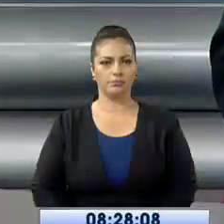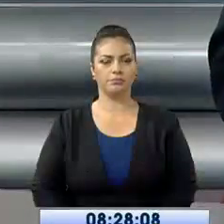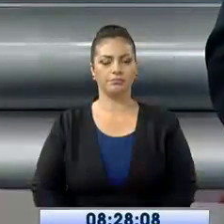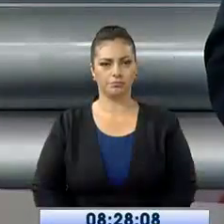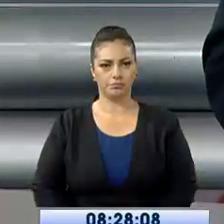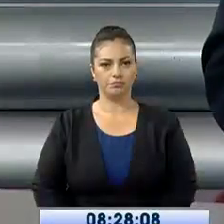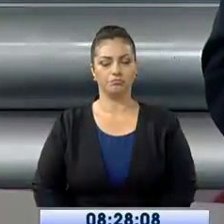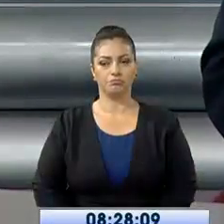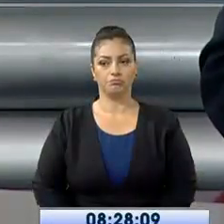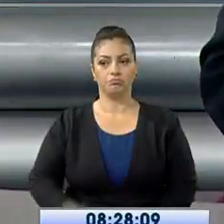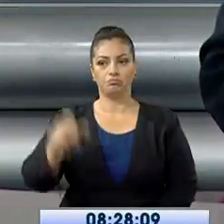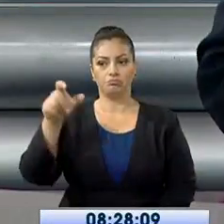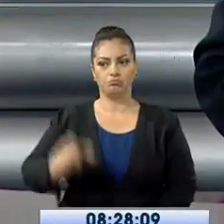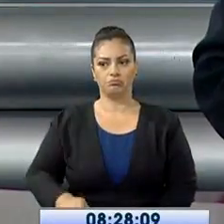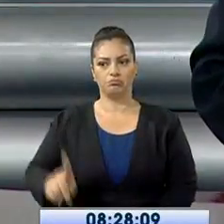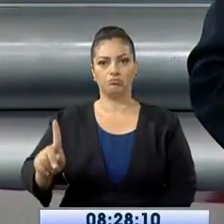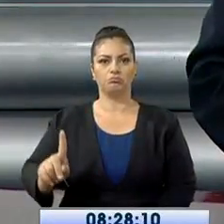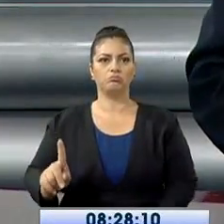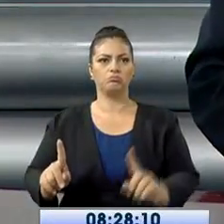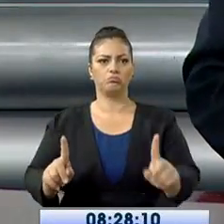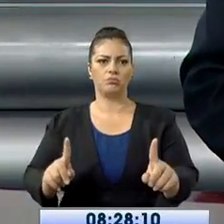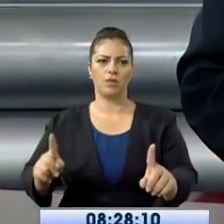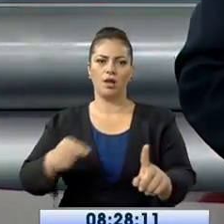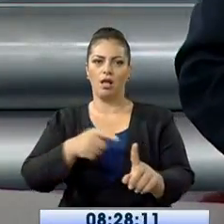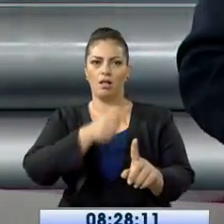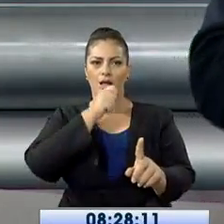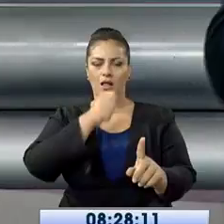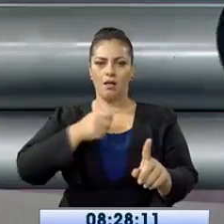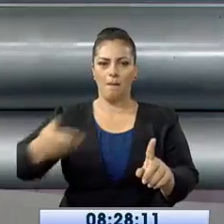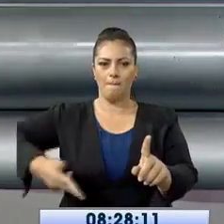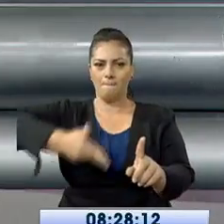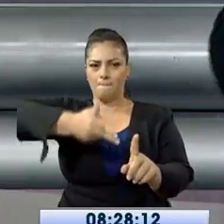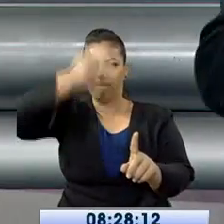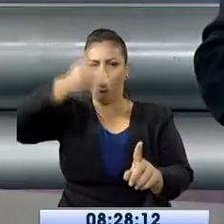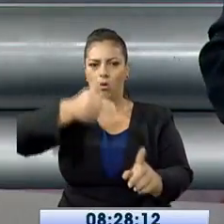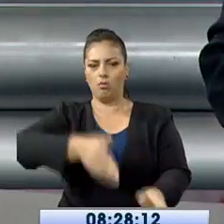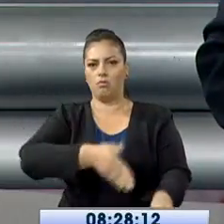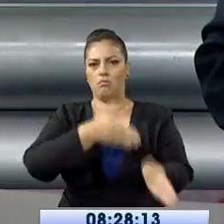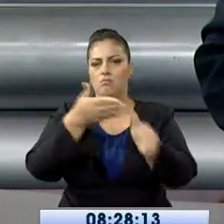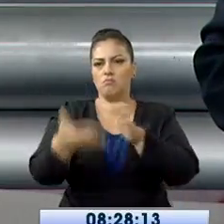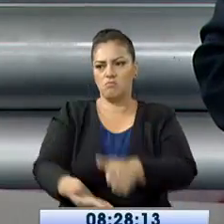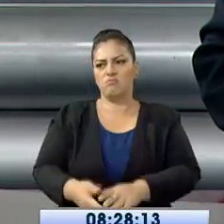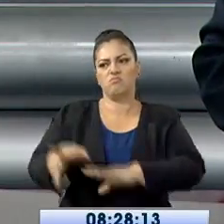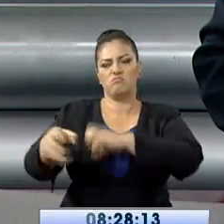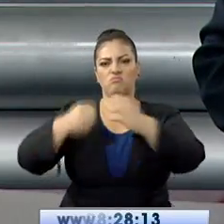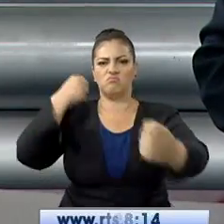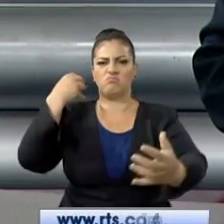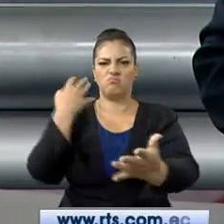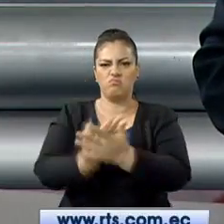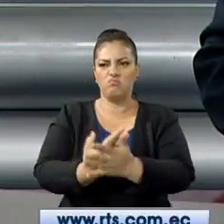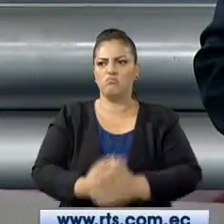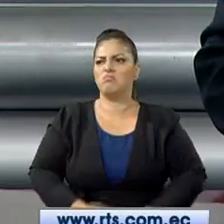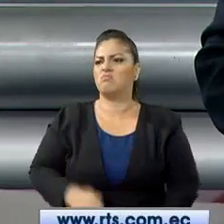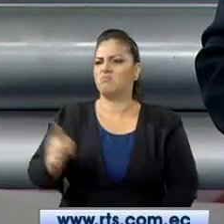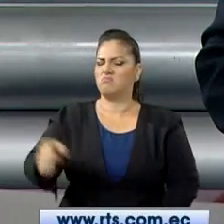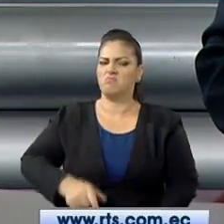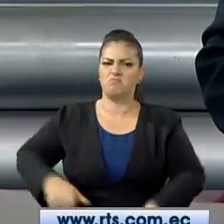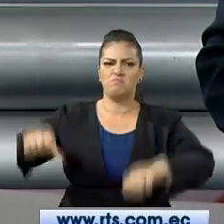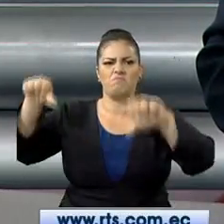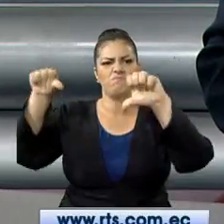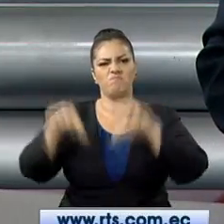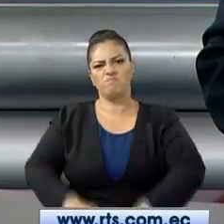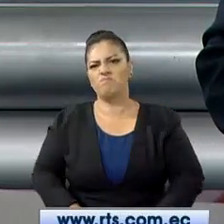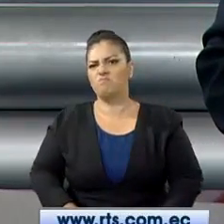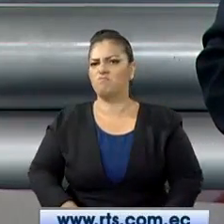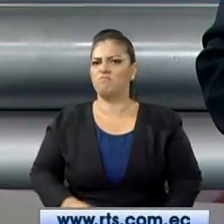agravantes que también la ley permita. No porque se trate de un periodista, sino por la forma cobarde de actuar y asesinar de